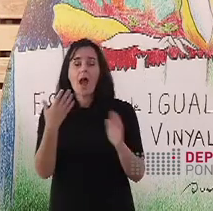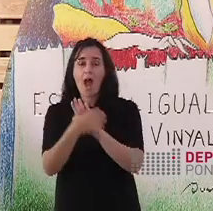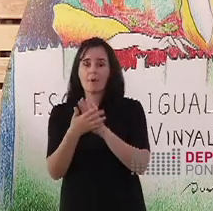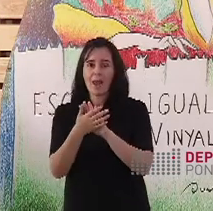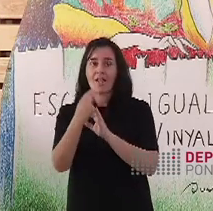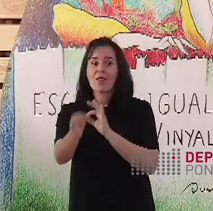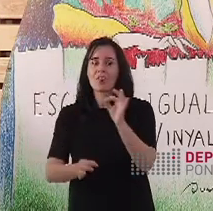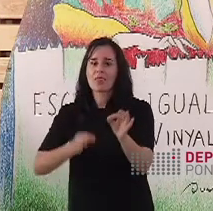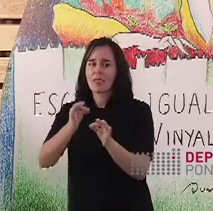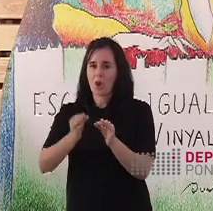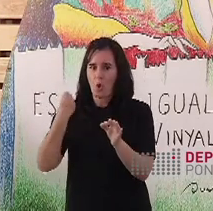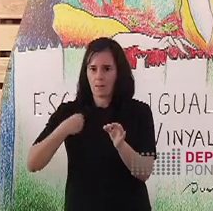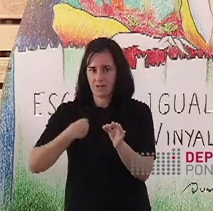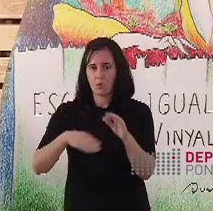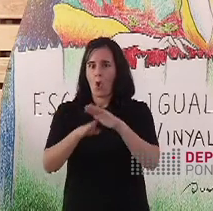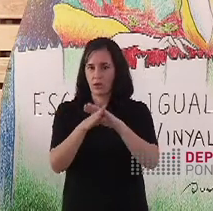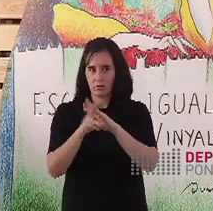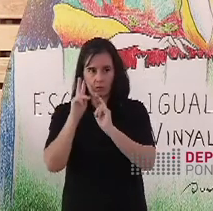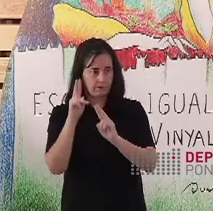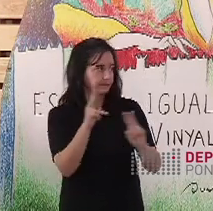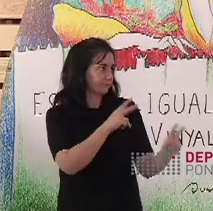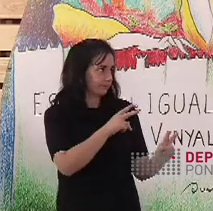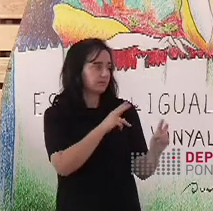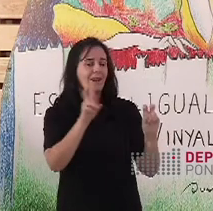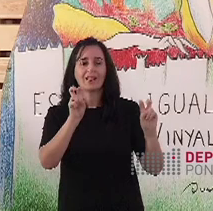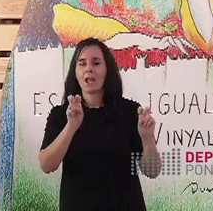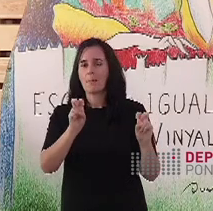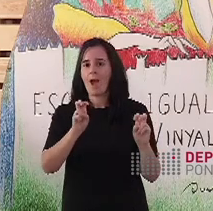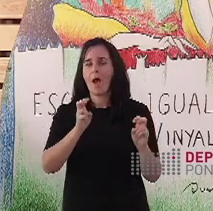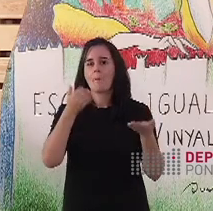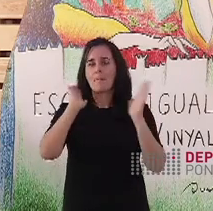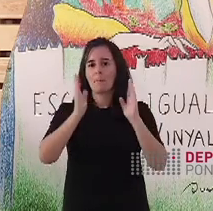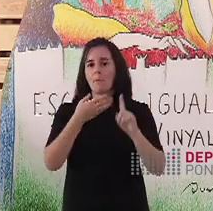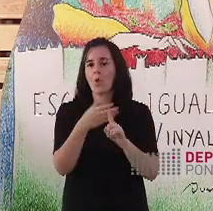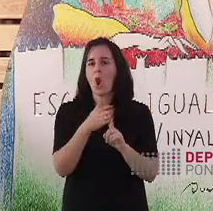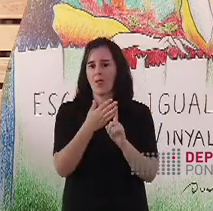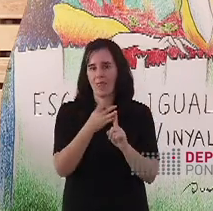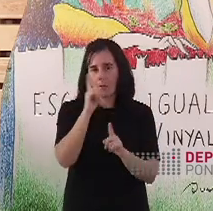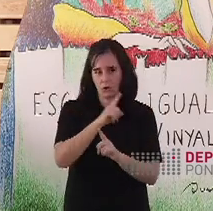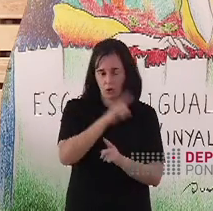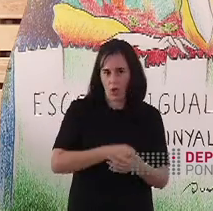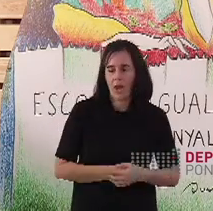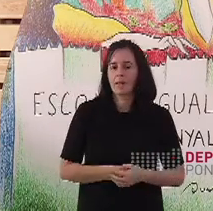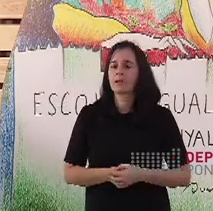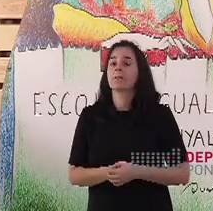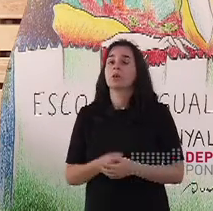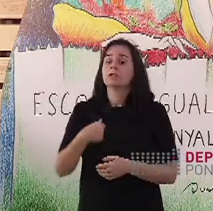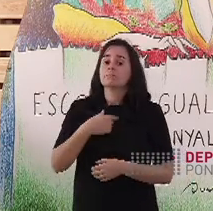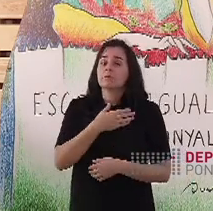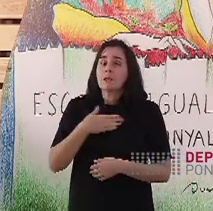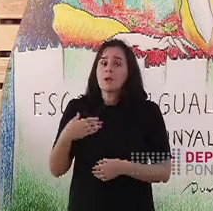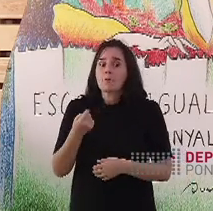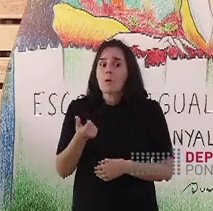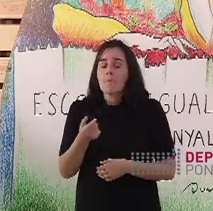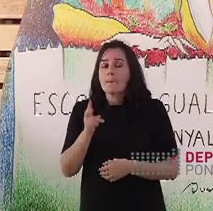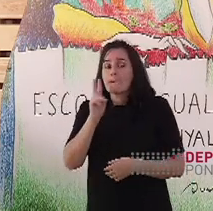este ciclo, ¿no? Este continuo, este ciclo da violencia prostitucional. E quería ver,